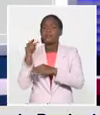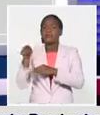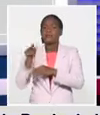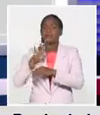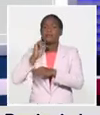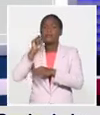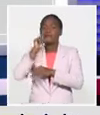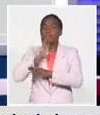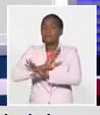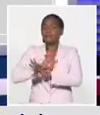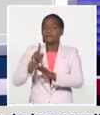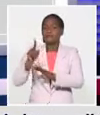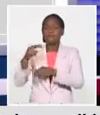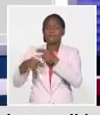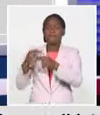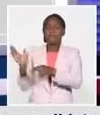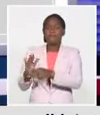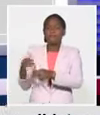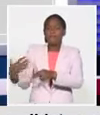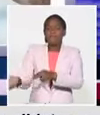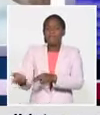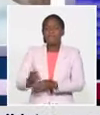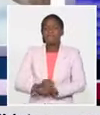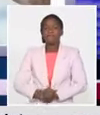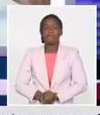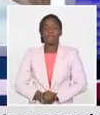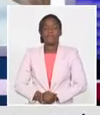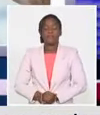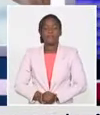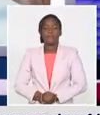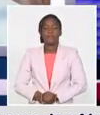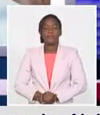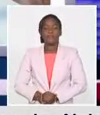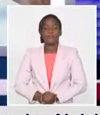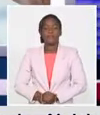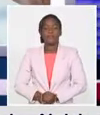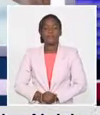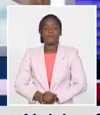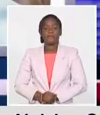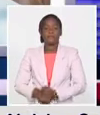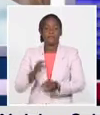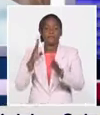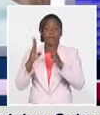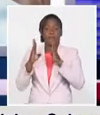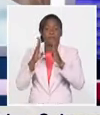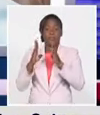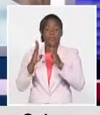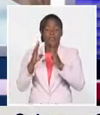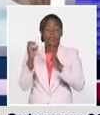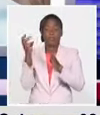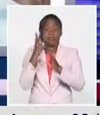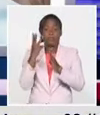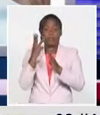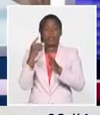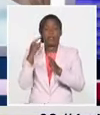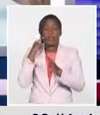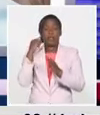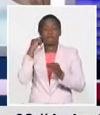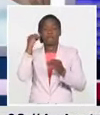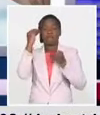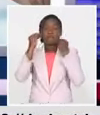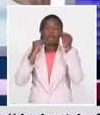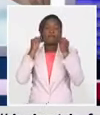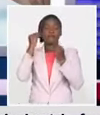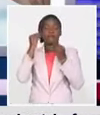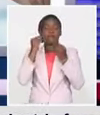fase 3, ¿qué viene? Bueno, ¿qué viene después de la fase 3? Viene entonces el análisis de la